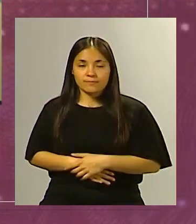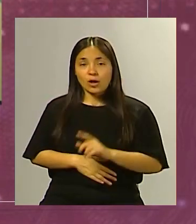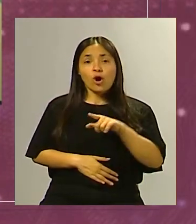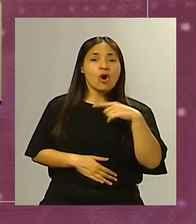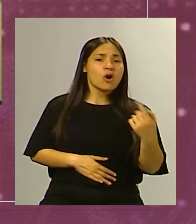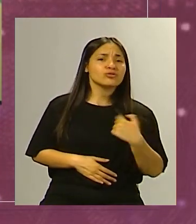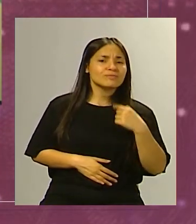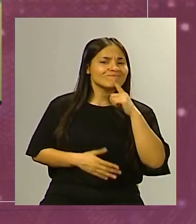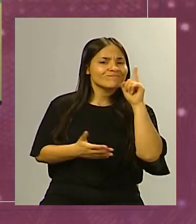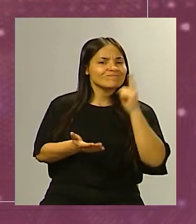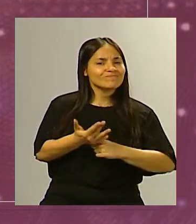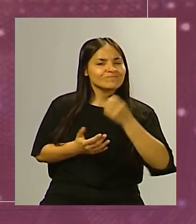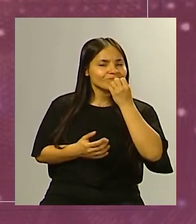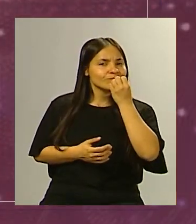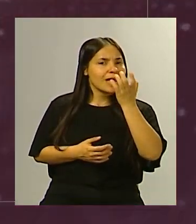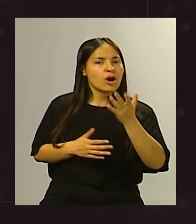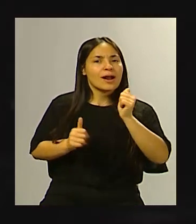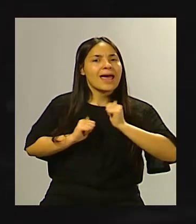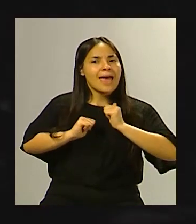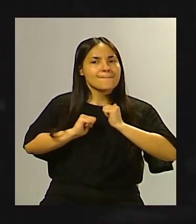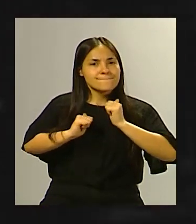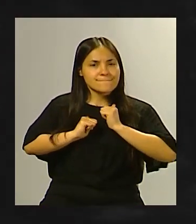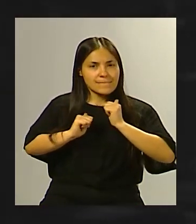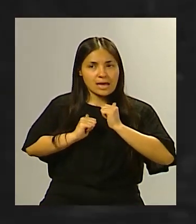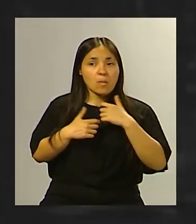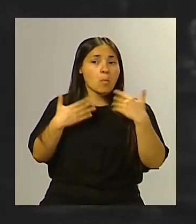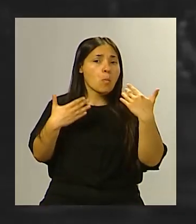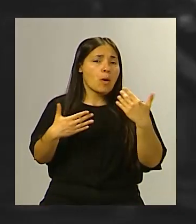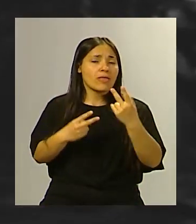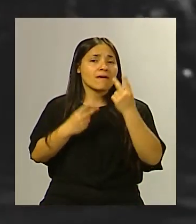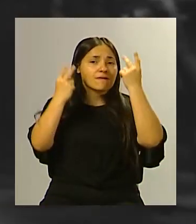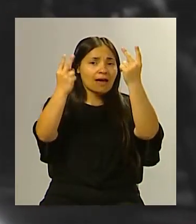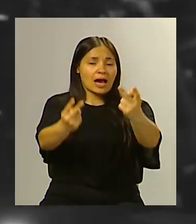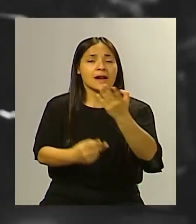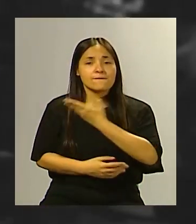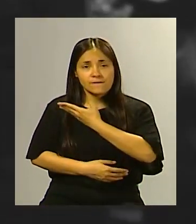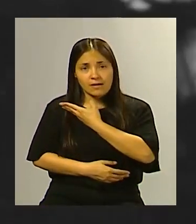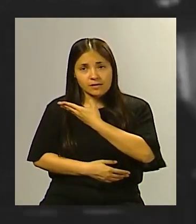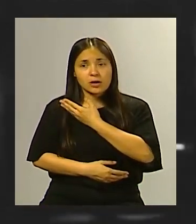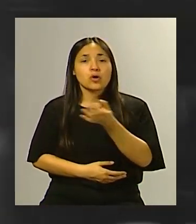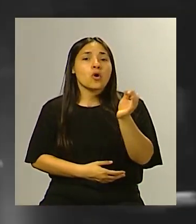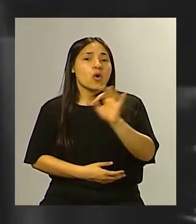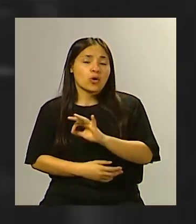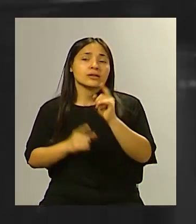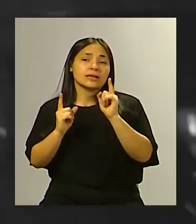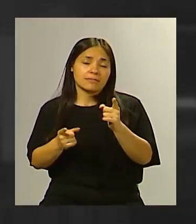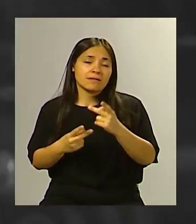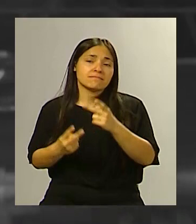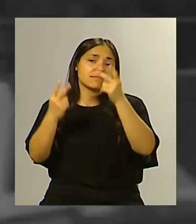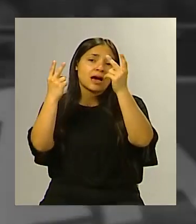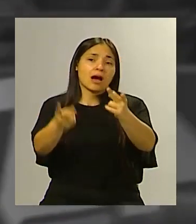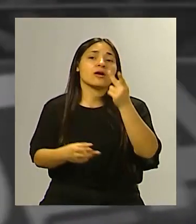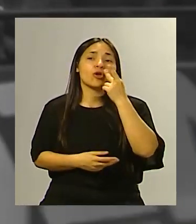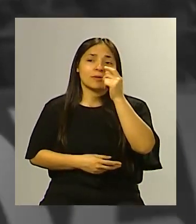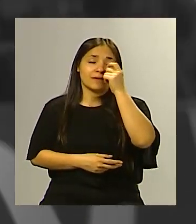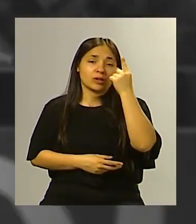esperar a un tiempo más. Nosotros le ofrecimos la posibilidad de viajar en febrero, sino ya viajar con la promo